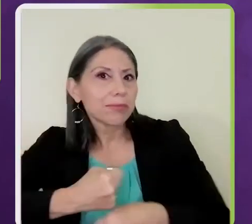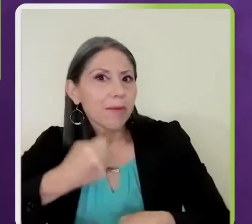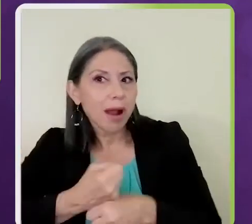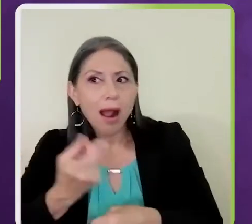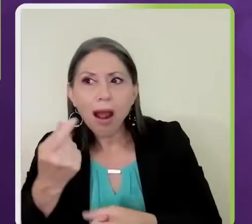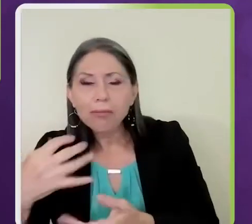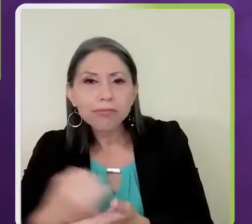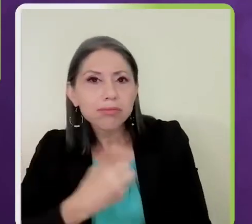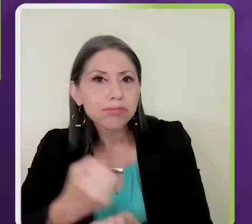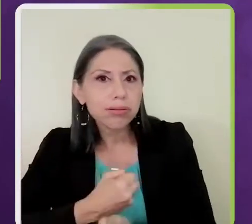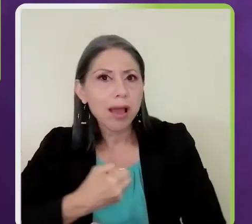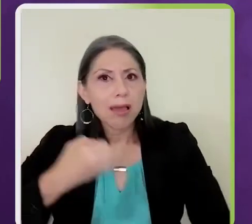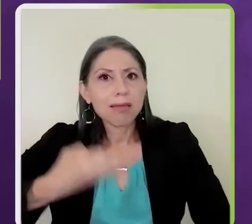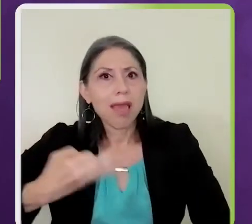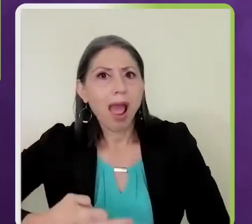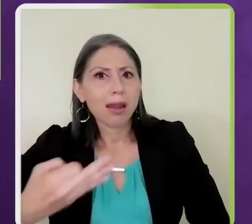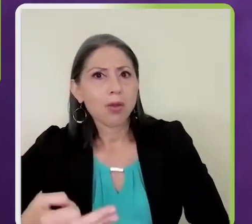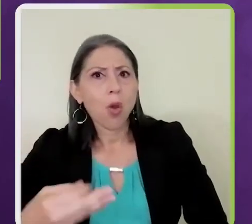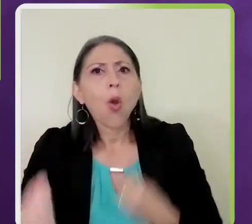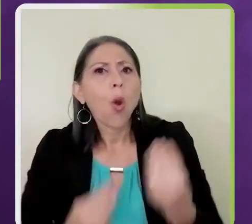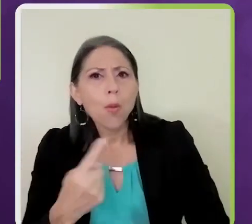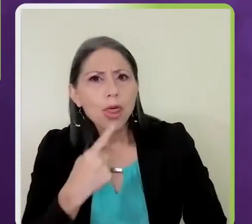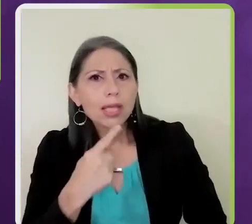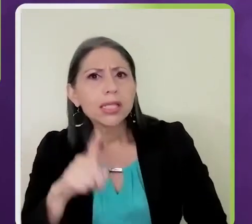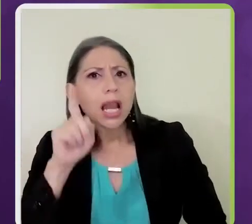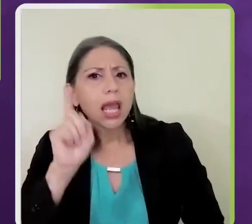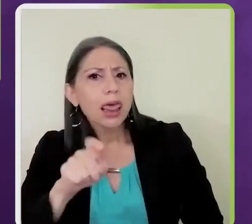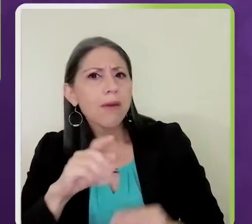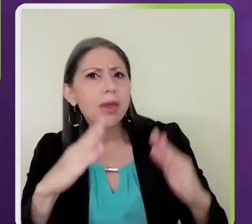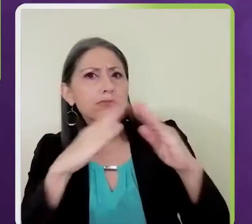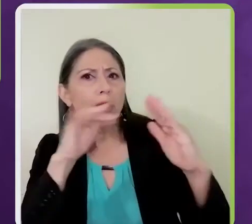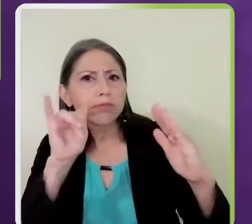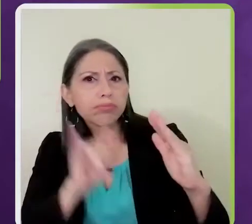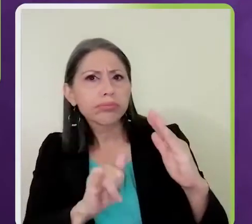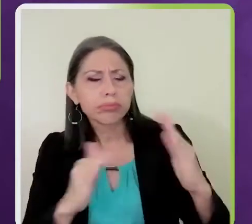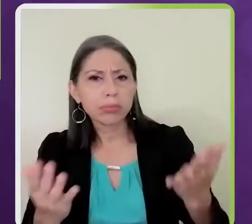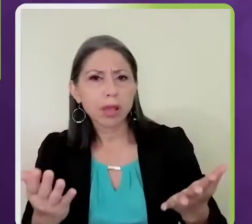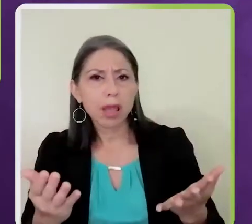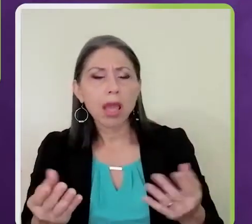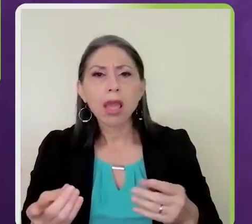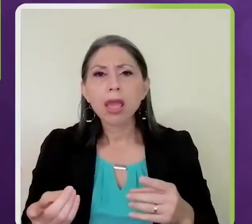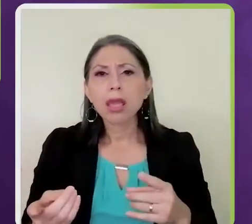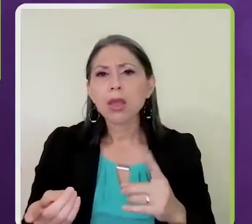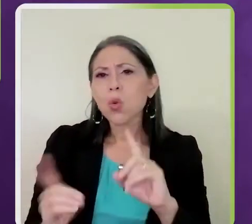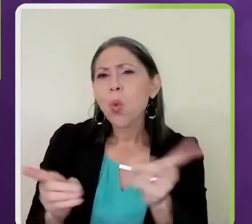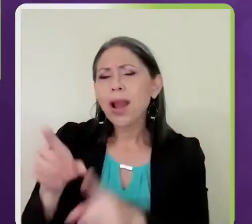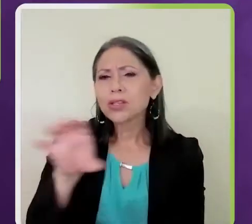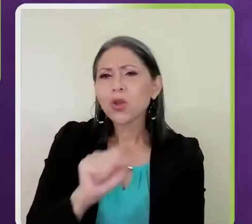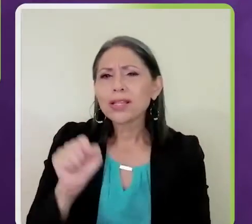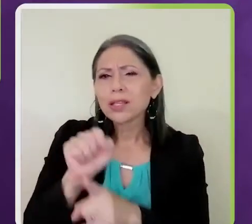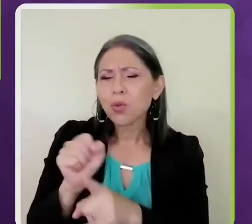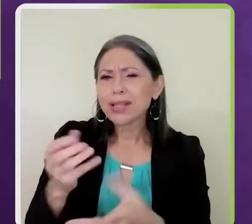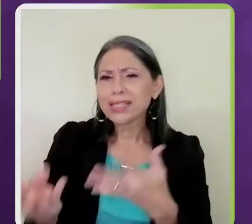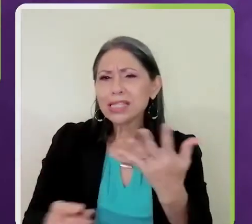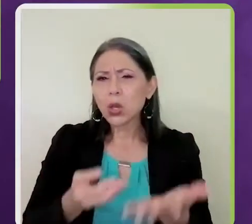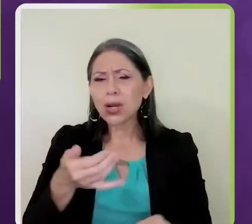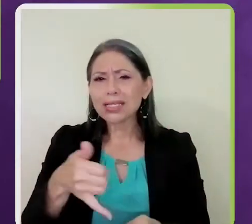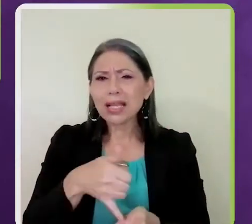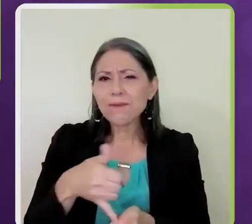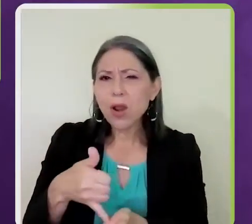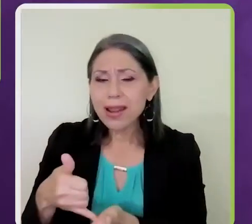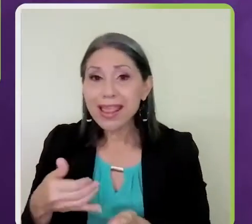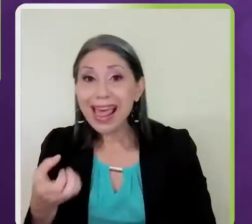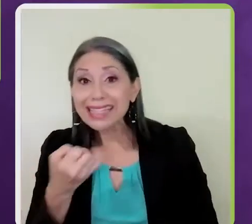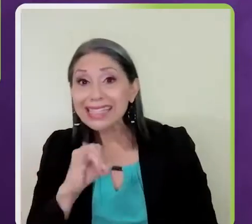ganarse el sustento casi que diario, que tiene que quedarse en casa, ¿verdad? Y cuáles son las situaciones de vulnerabilidad a las que